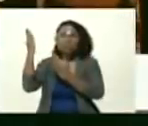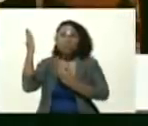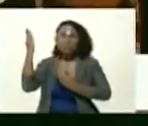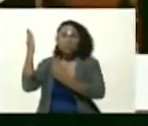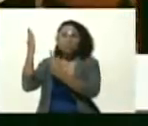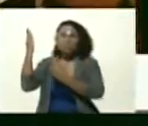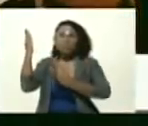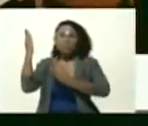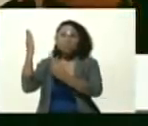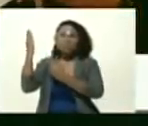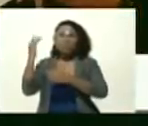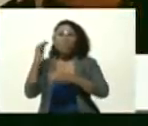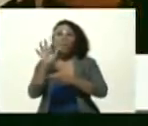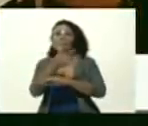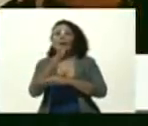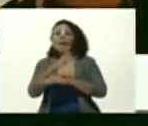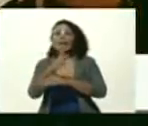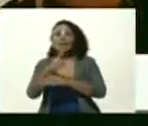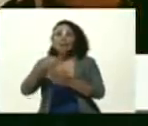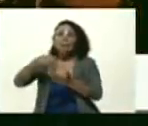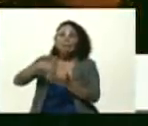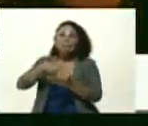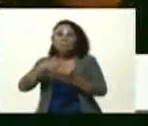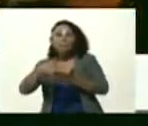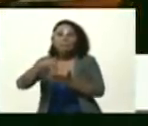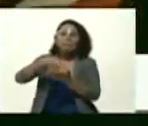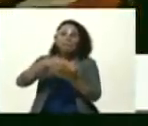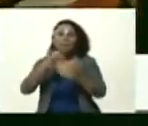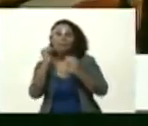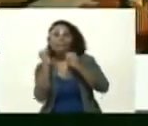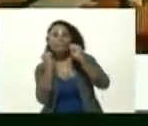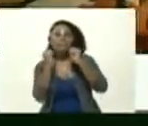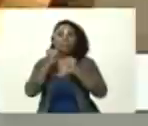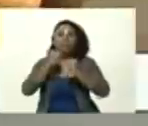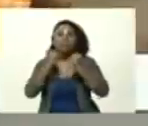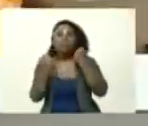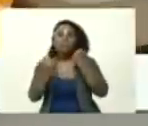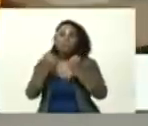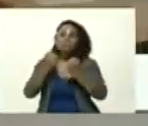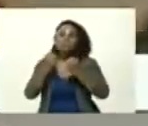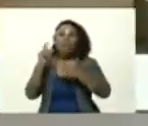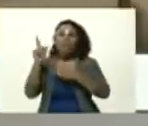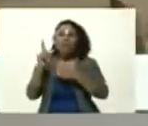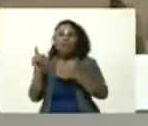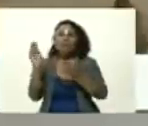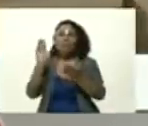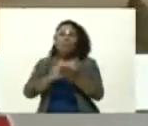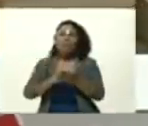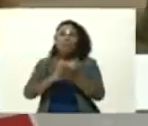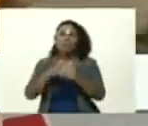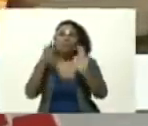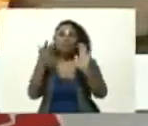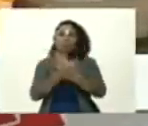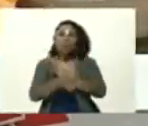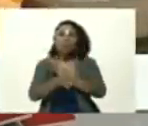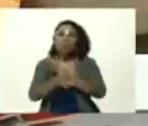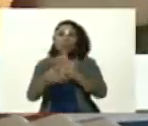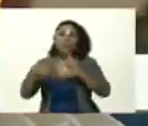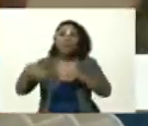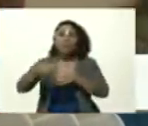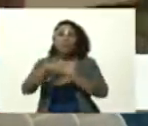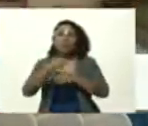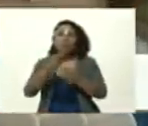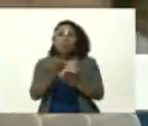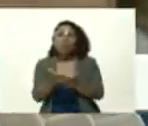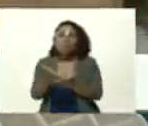especie de patín mecánico. Eso va, hermano presidente, entre los paños del puente sobre el lago. Los paños del